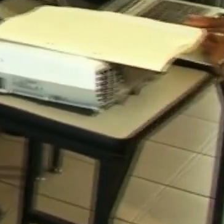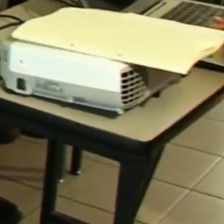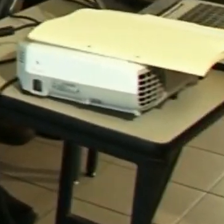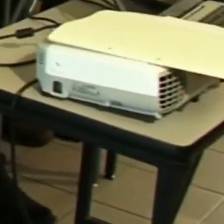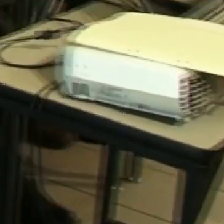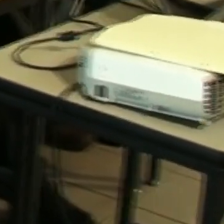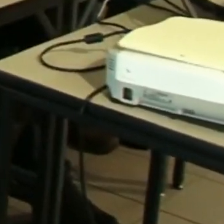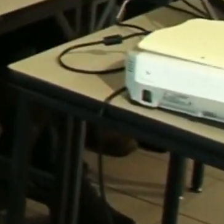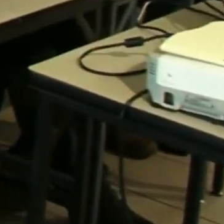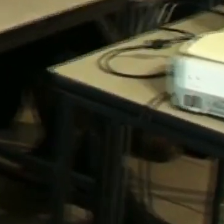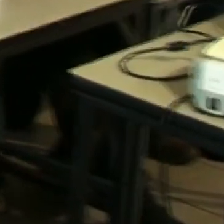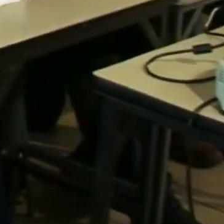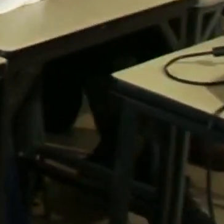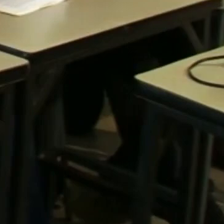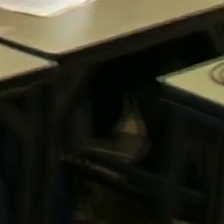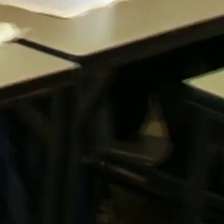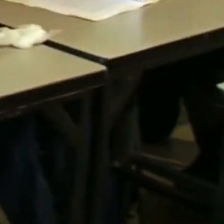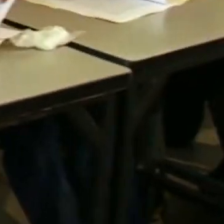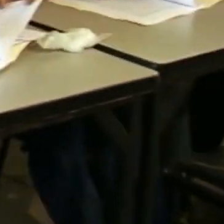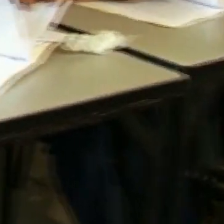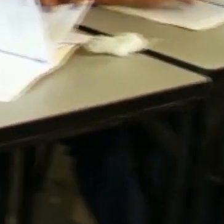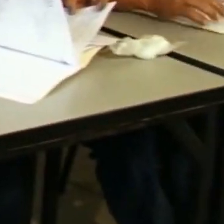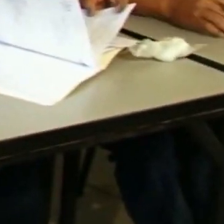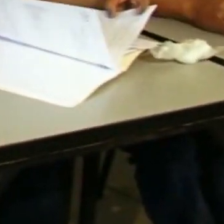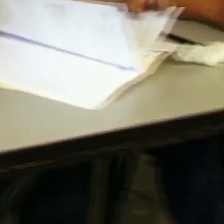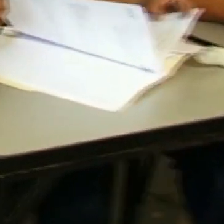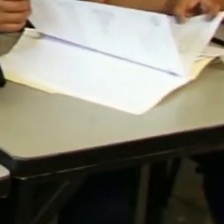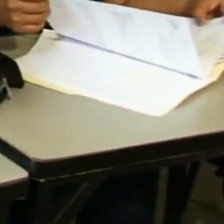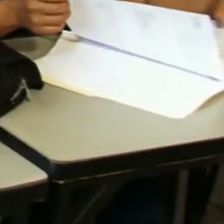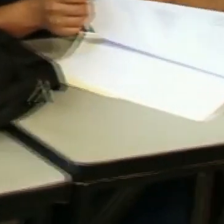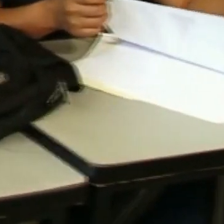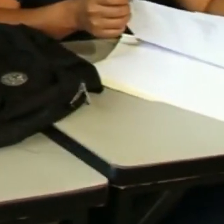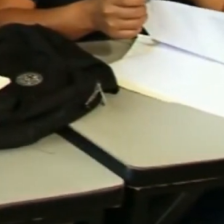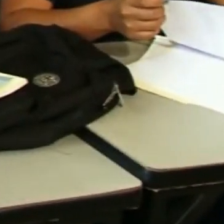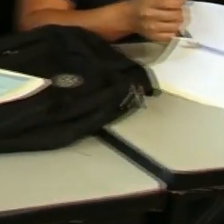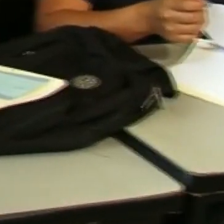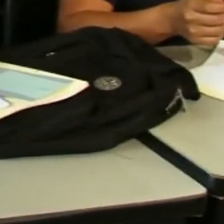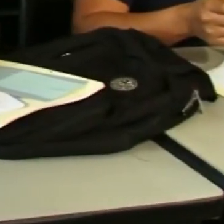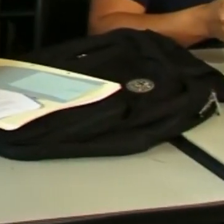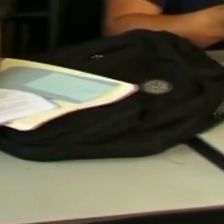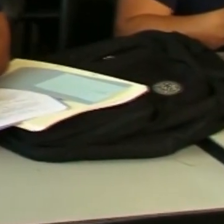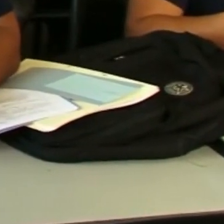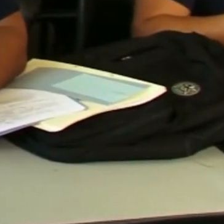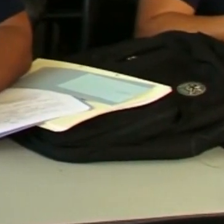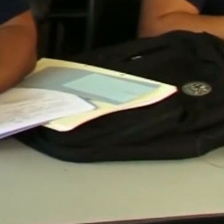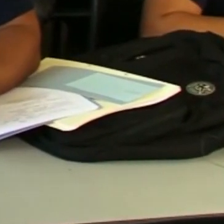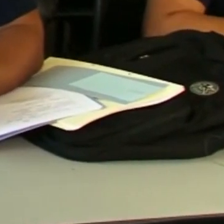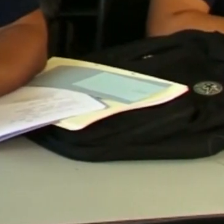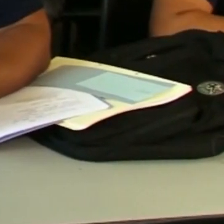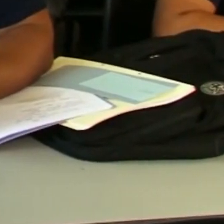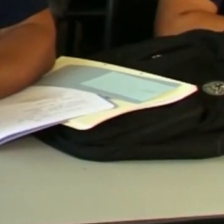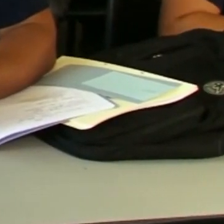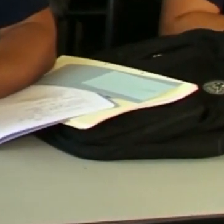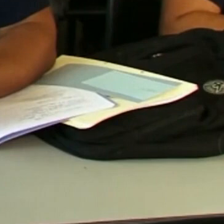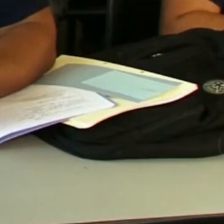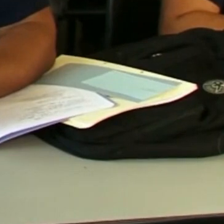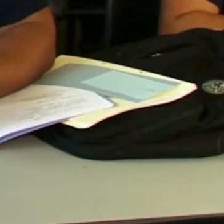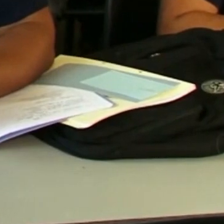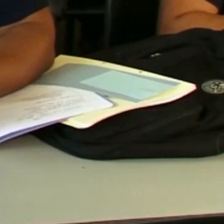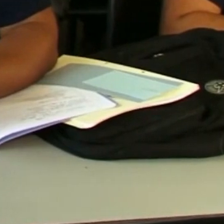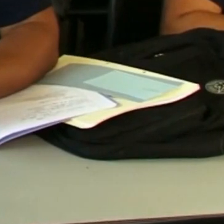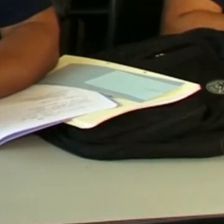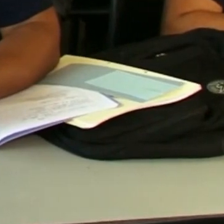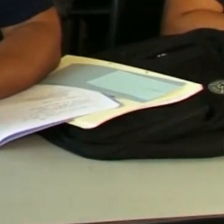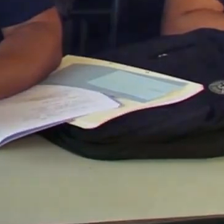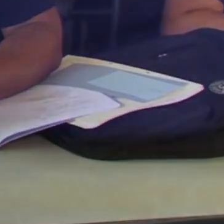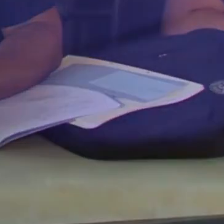rural. En este momento tenemos 27 estudiantes aquí en la sede de Heredia, tenemos